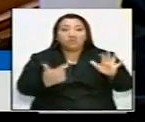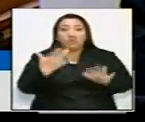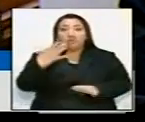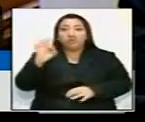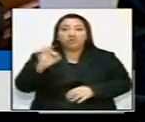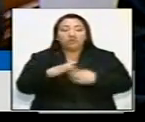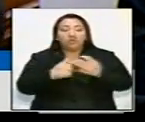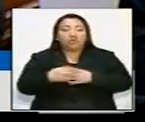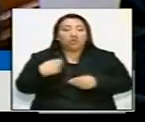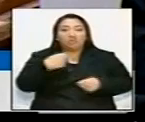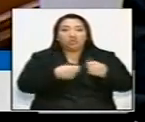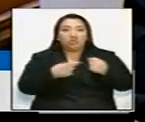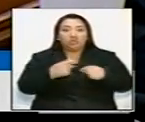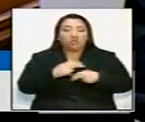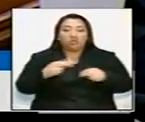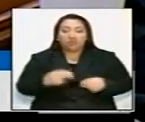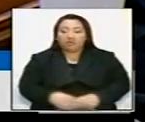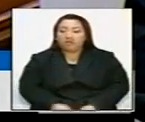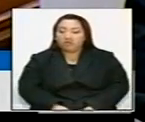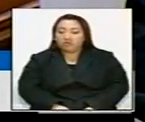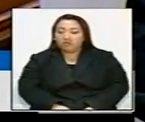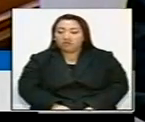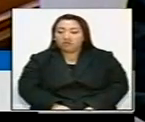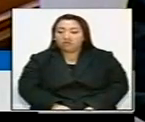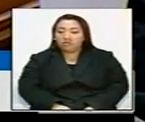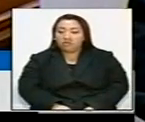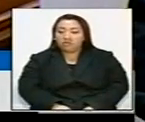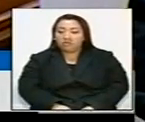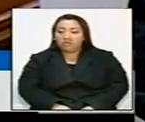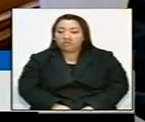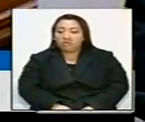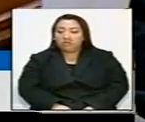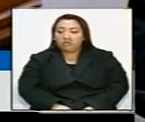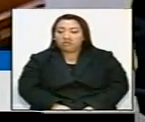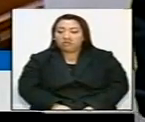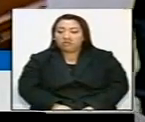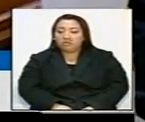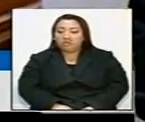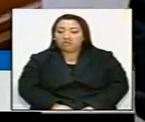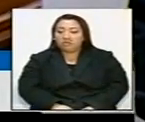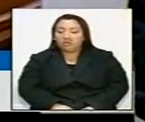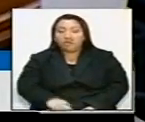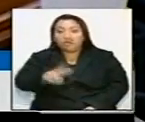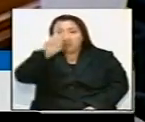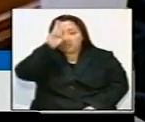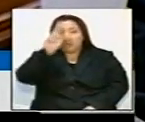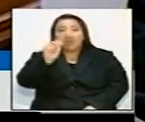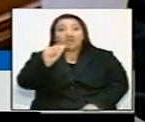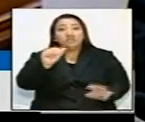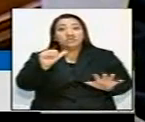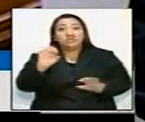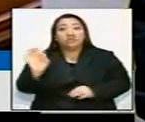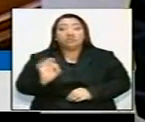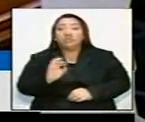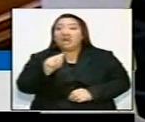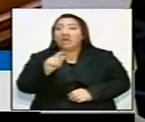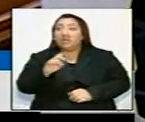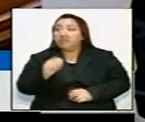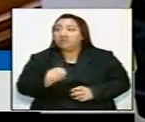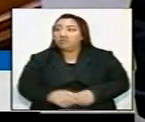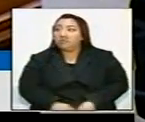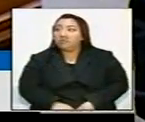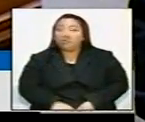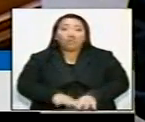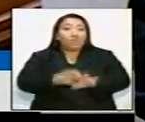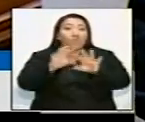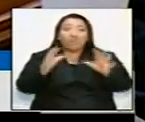inversión como categoría en el Perú, es peruana. Y de estas casi el 60% son las pymes. No